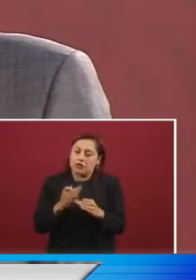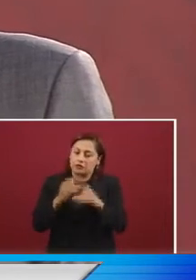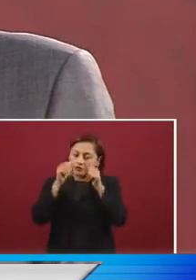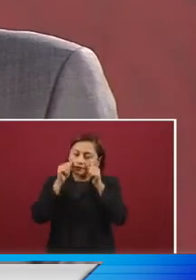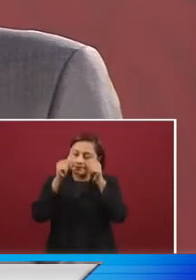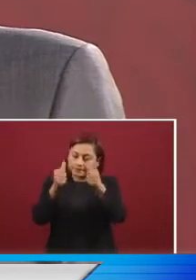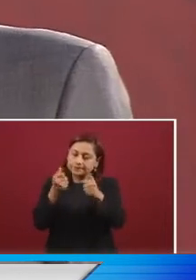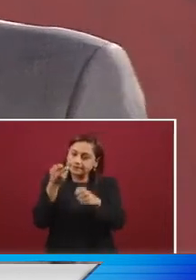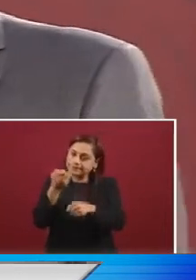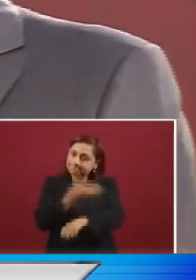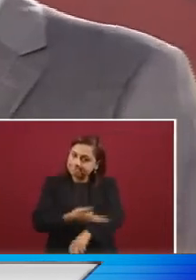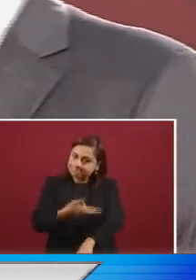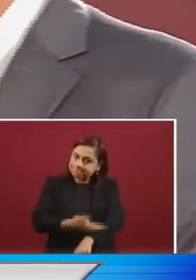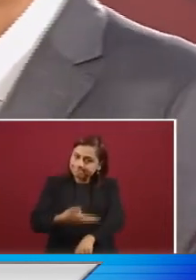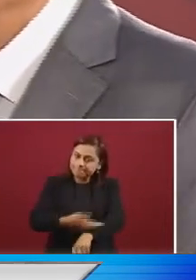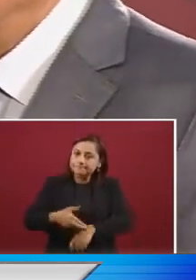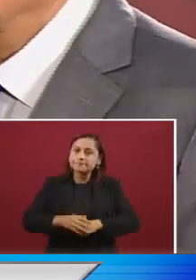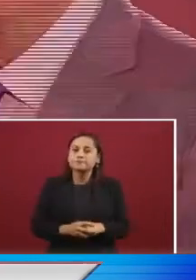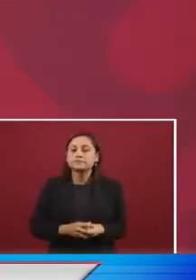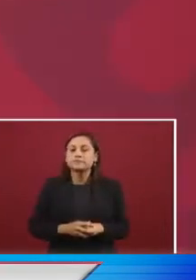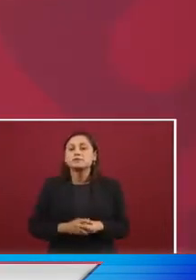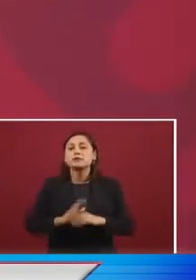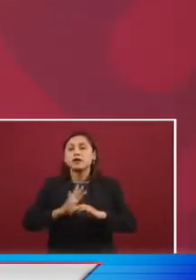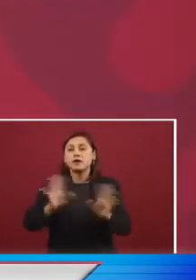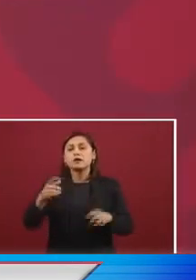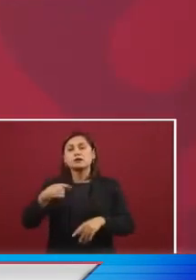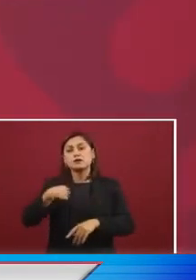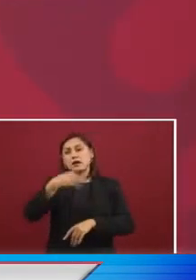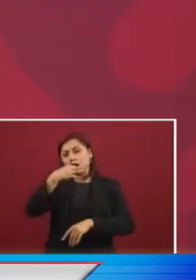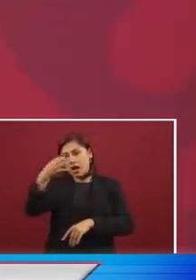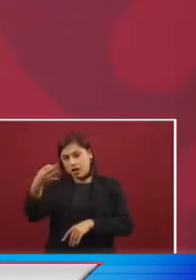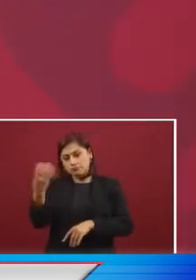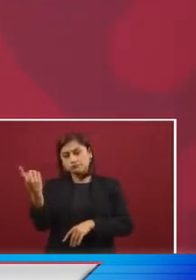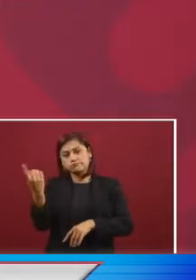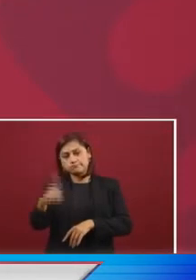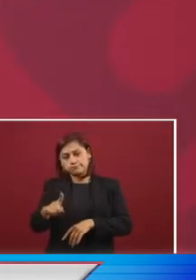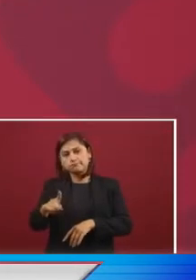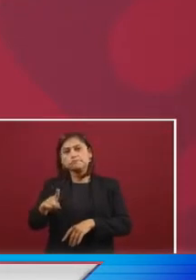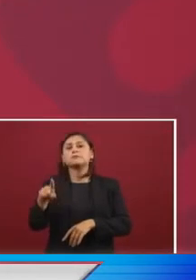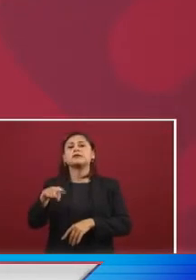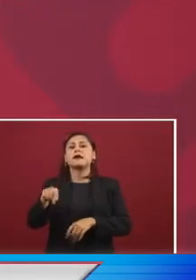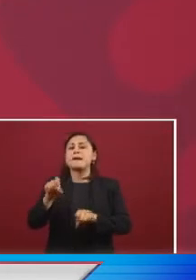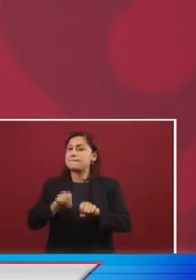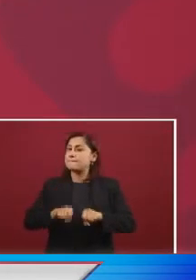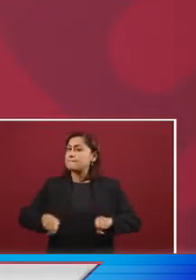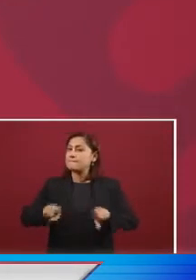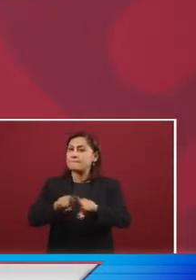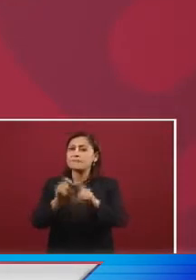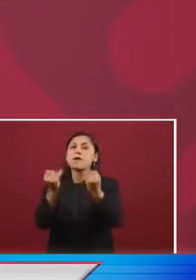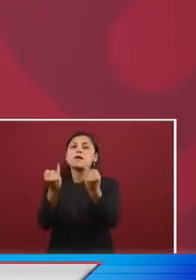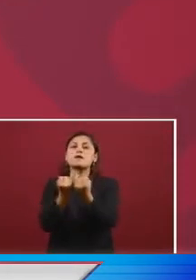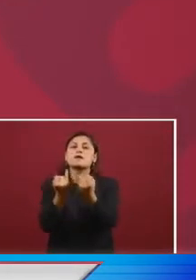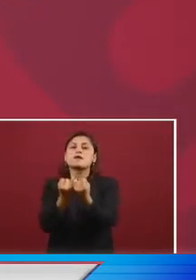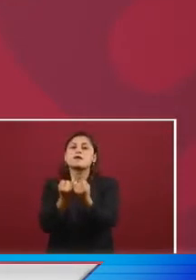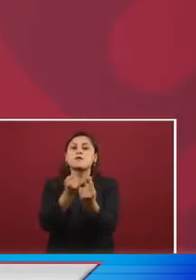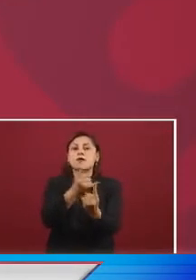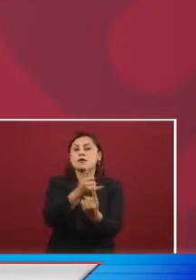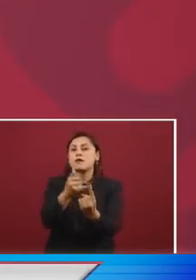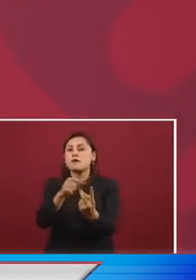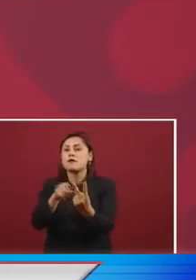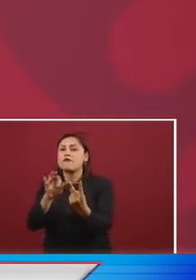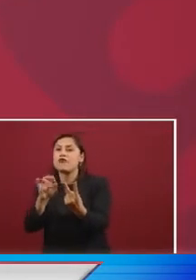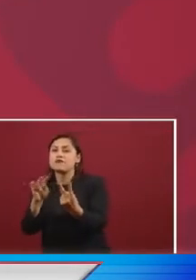Habrá quitas al llegar al 90%. Se reestructurarán créditos y ya no se desalojará a ningún trabajador de sus viviendas. Hace falta